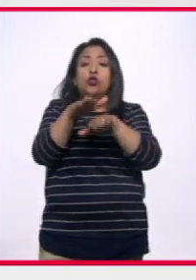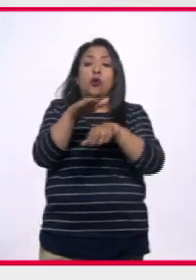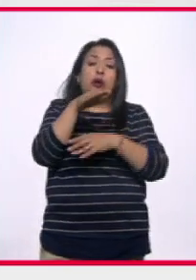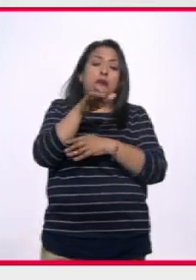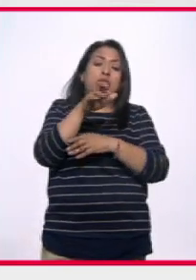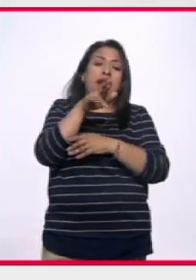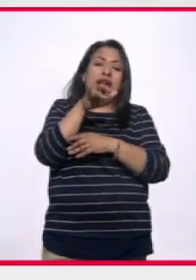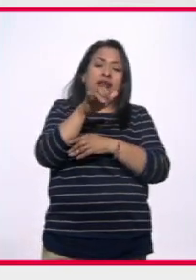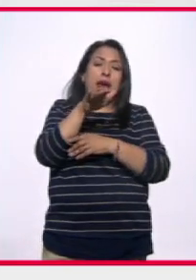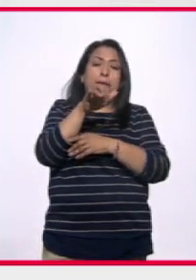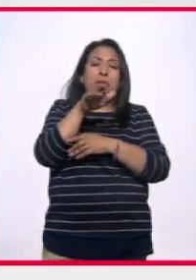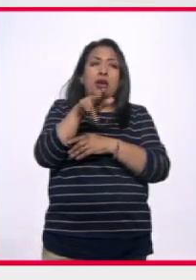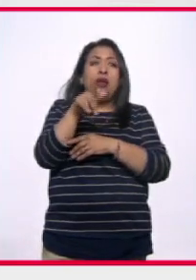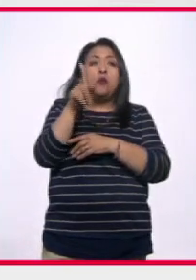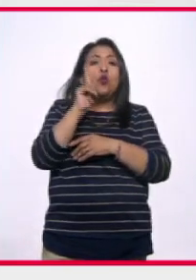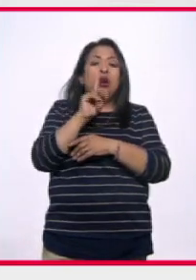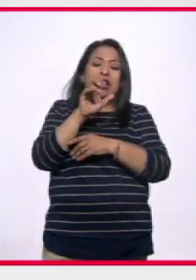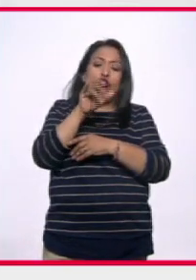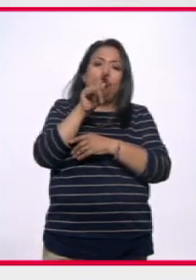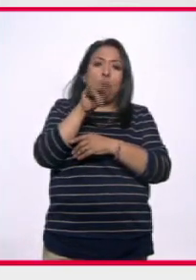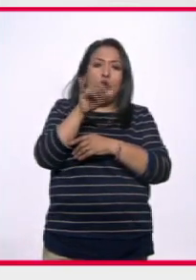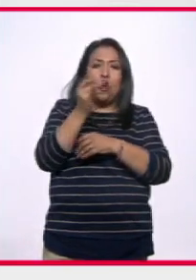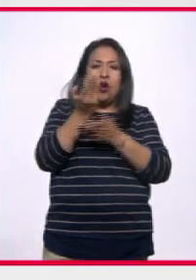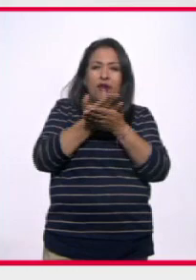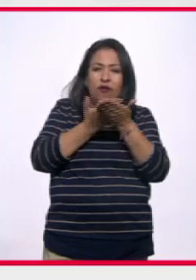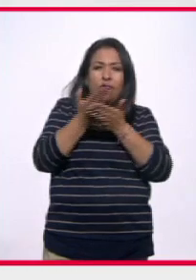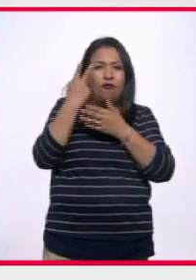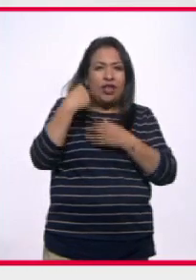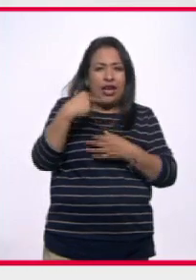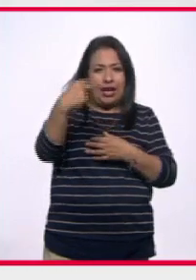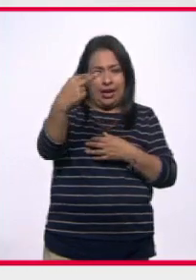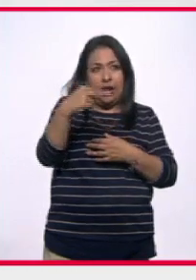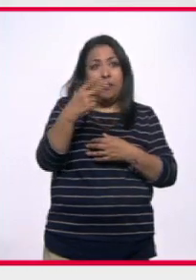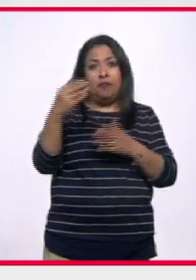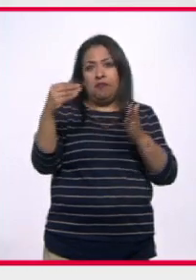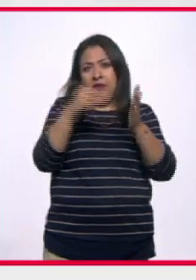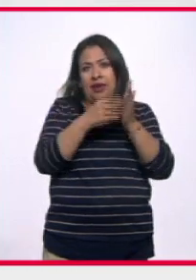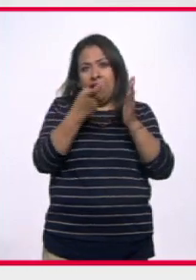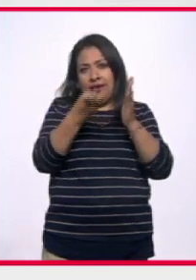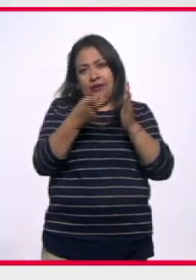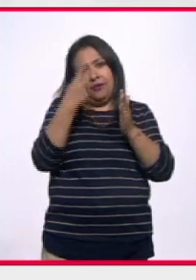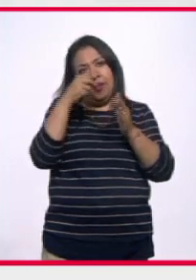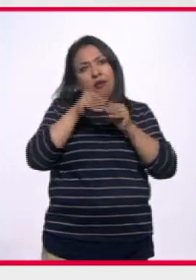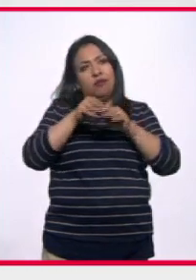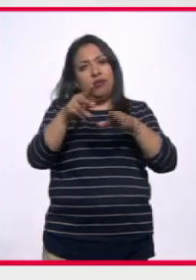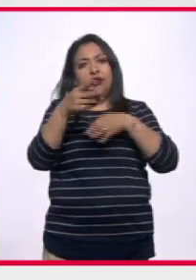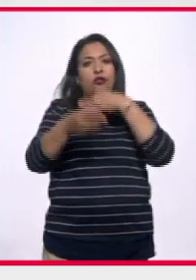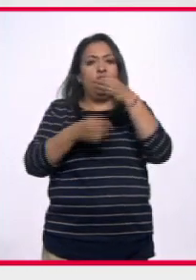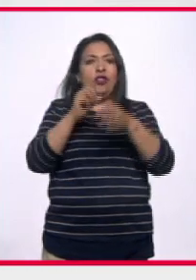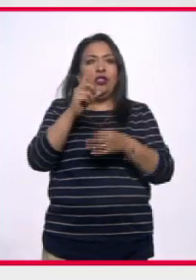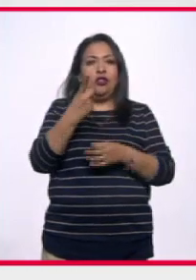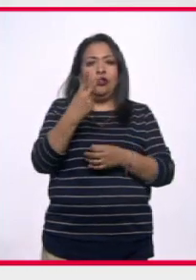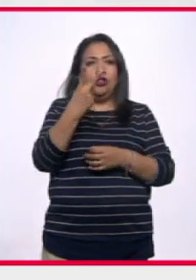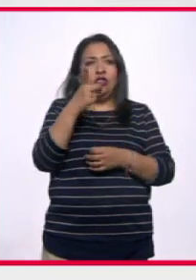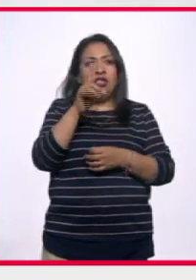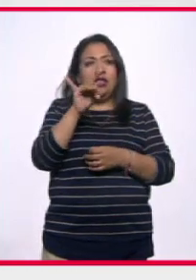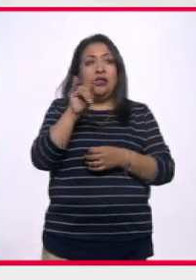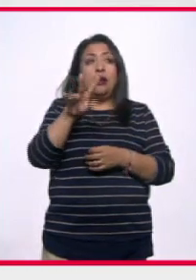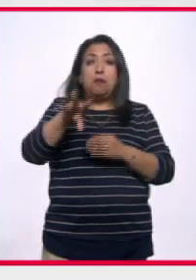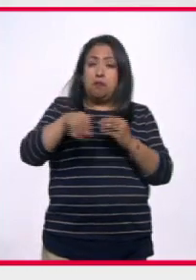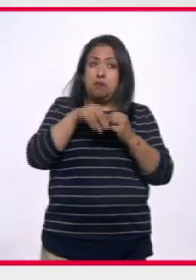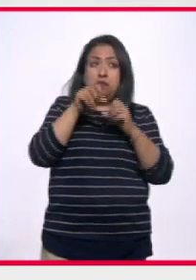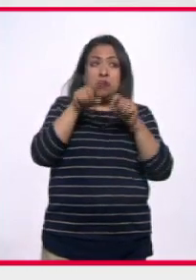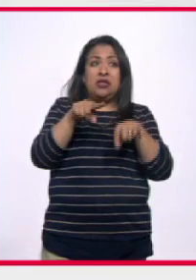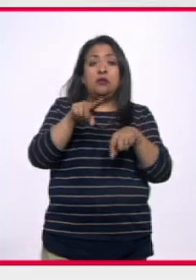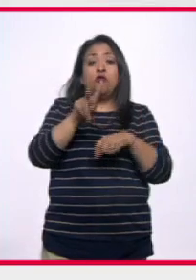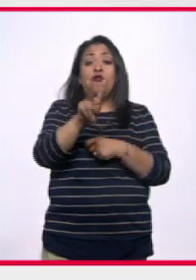mariah civil a median entomóloga ilustradora y viajera esto es parte de lo que tenemos para todos ustedes a noticias 22 visitó y sumado a